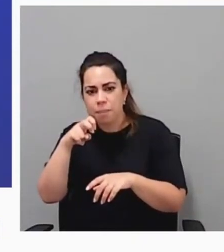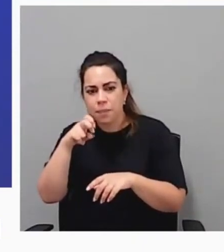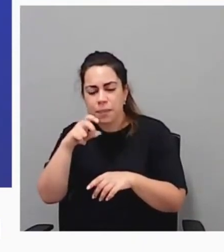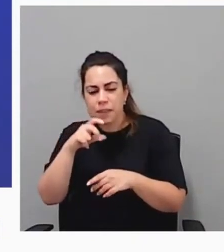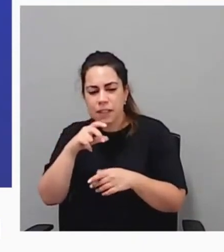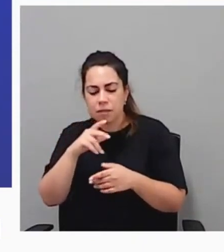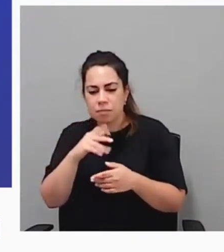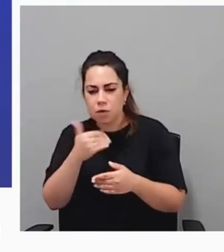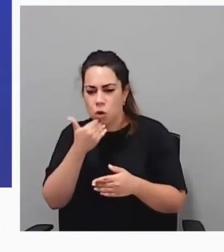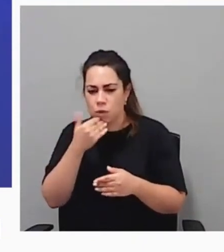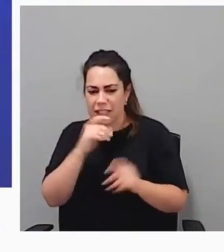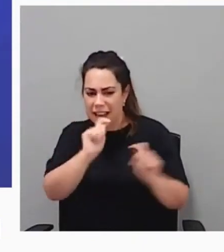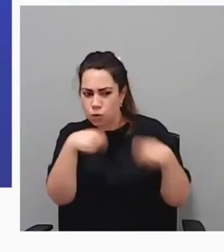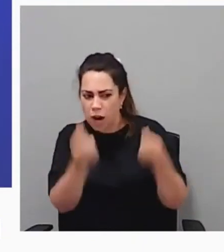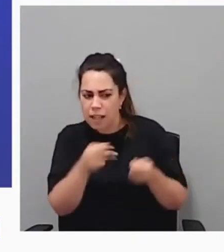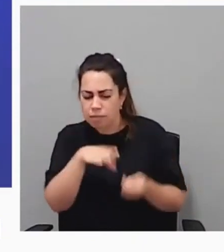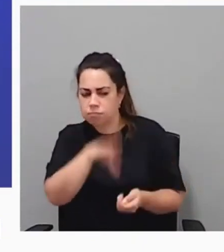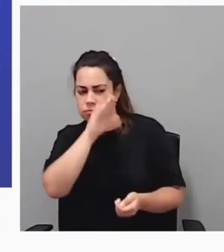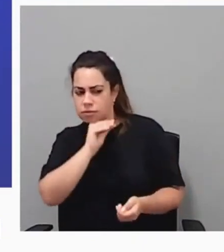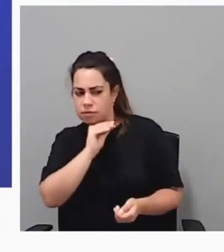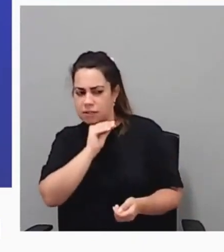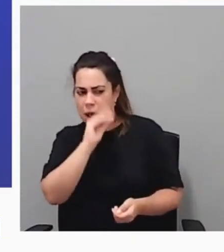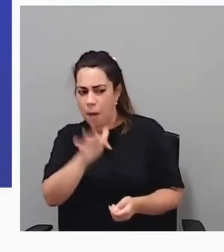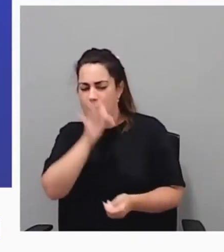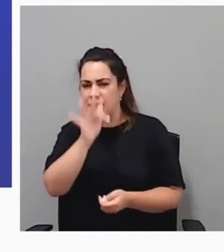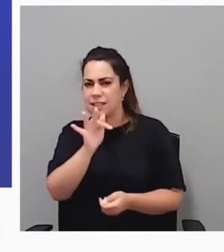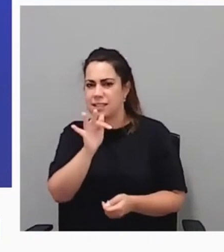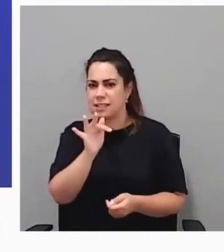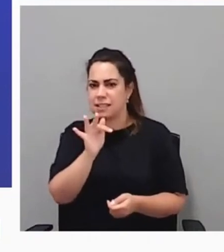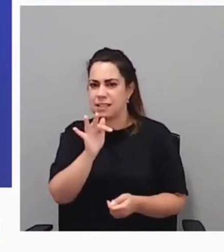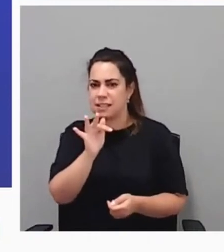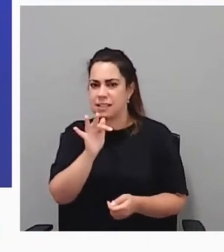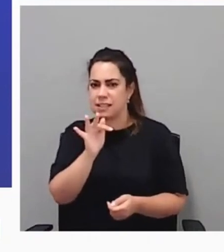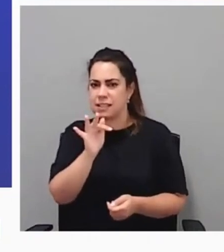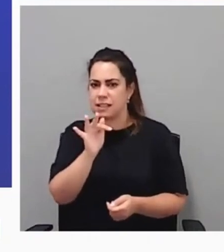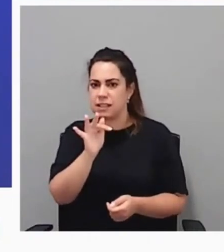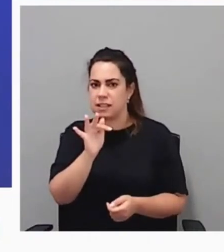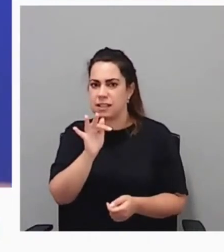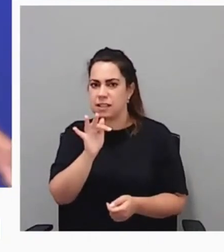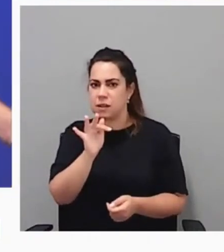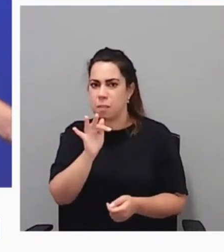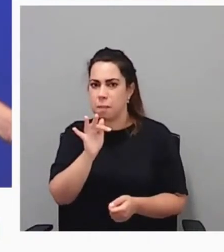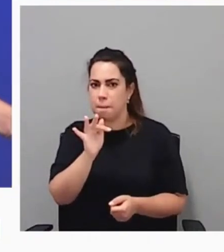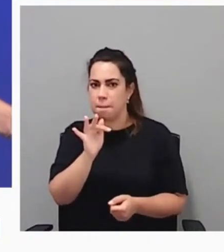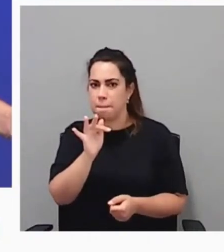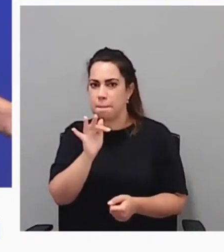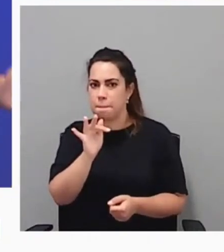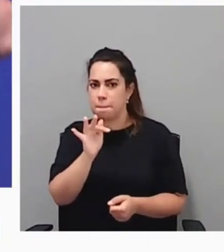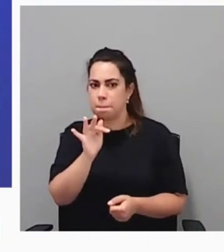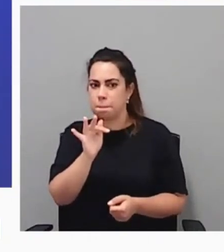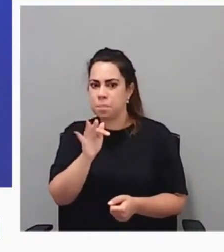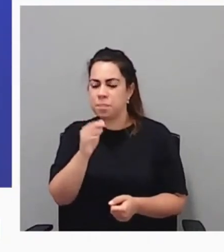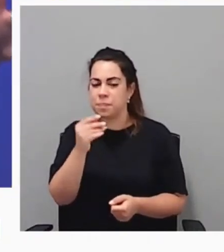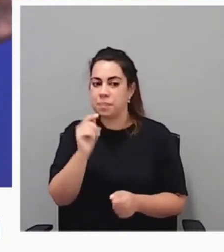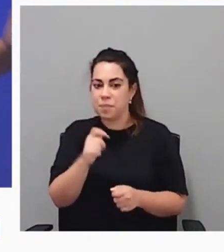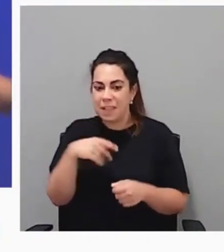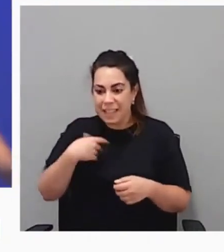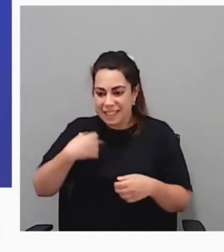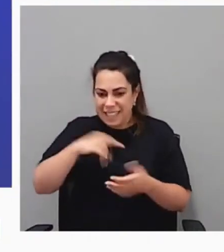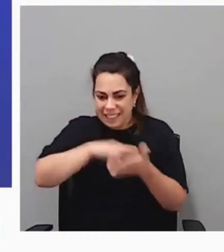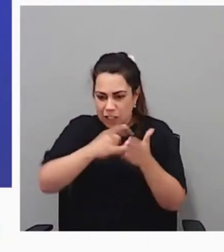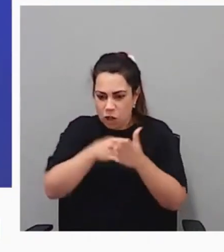naturaleza y no solo eso, ser capaz de crear tecnología